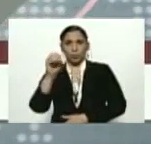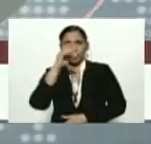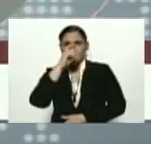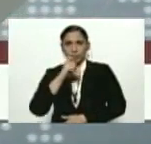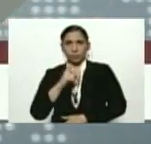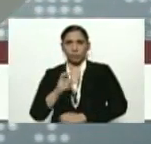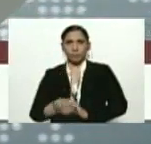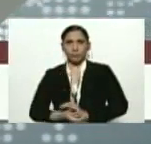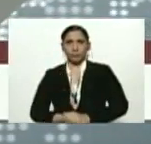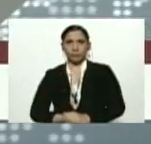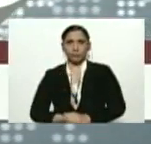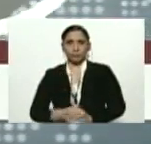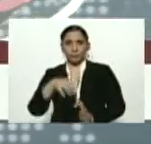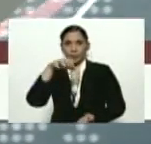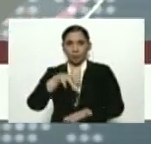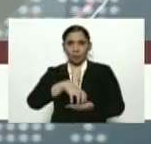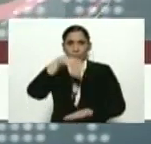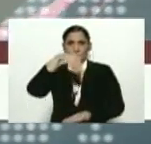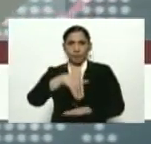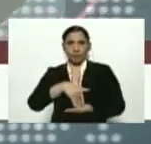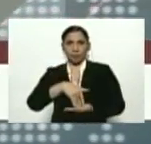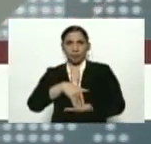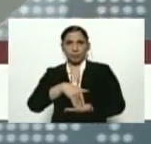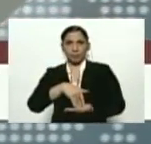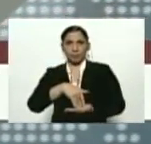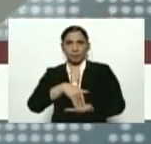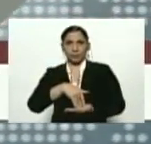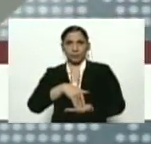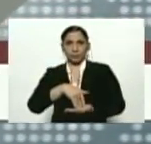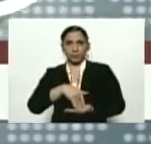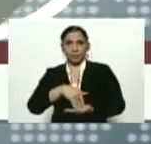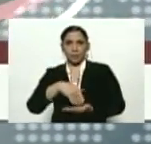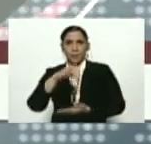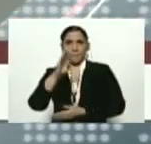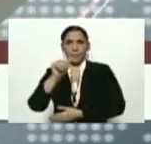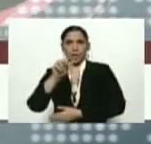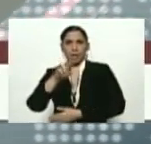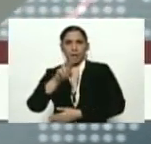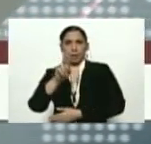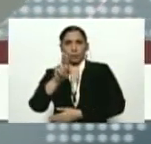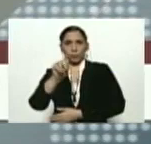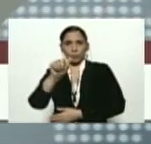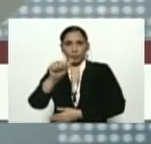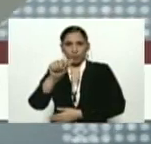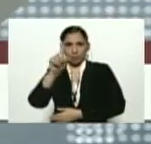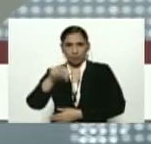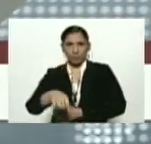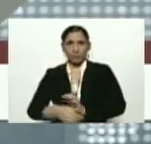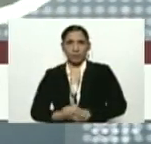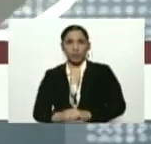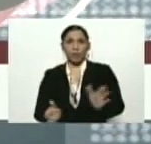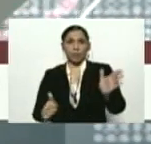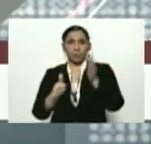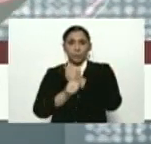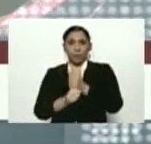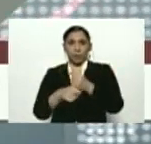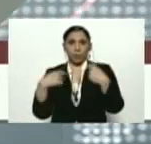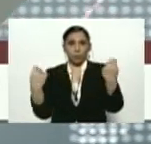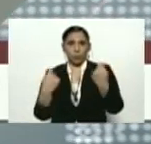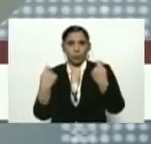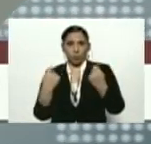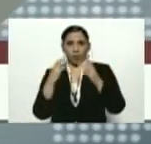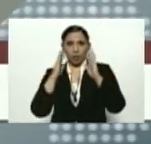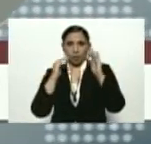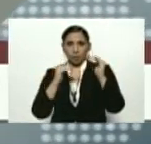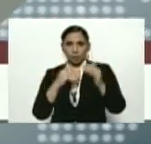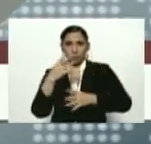edad, del estado Miranda, de las minas de Baruta, también fue captado en una jornada de atención que